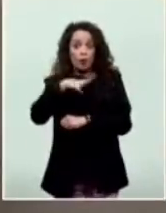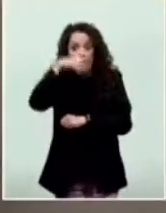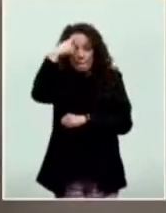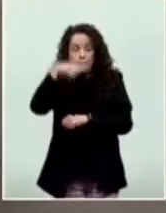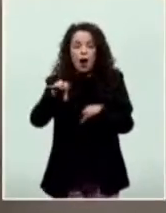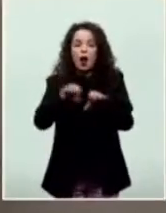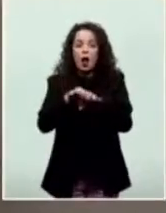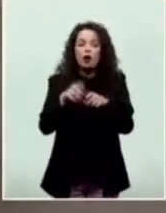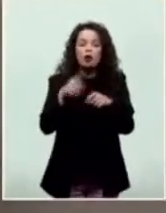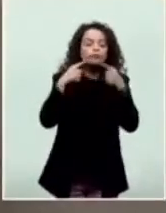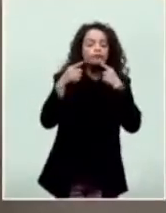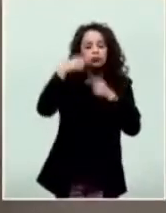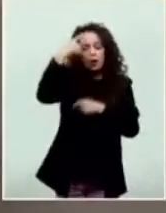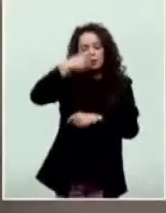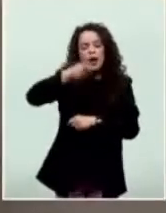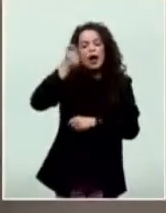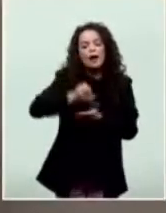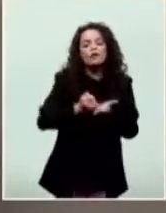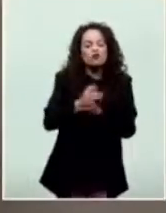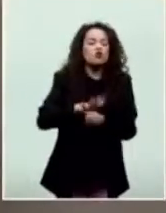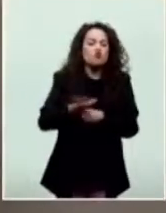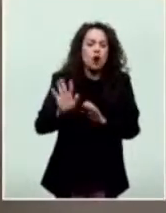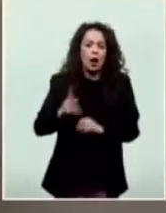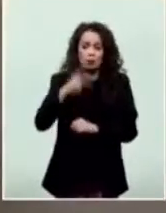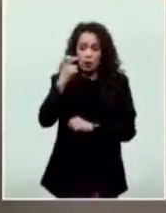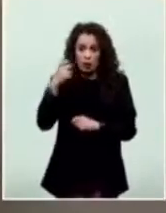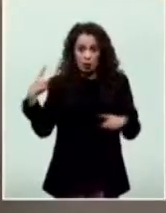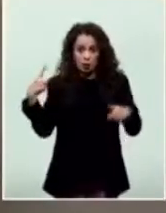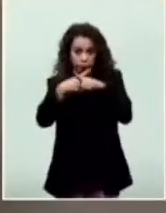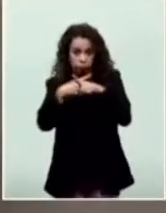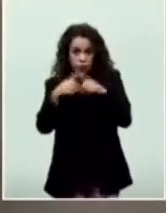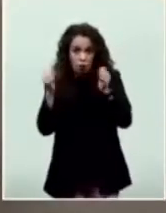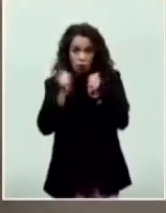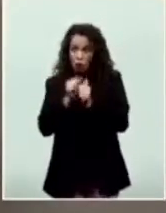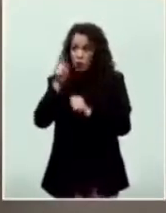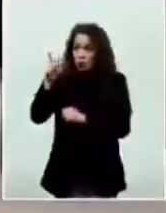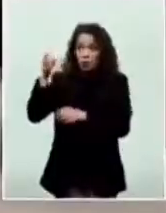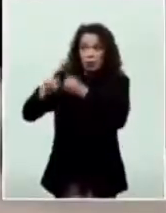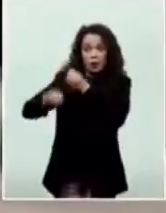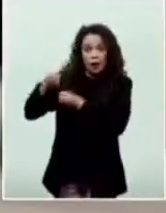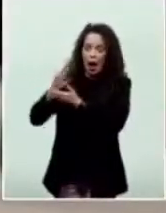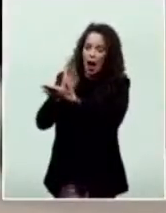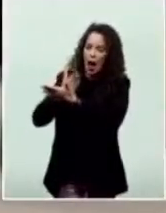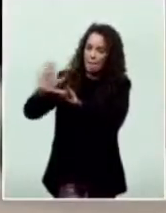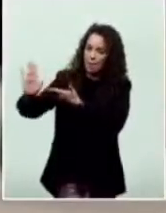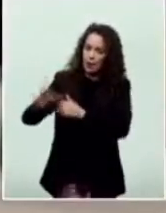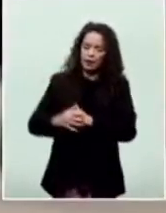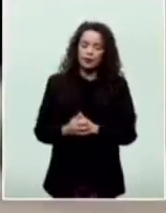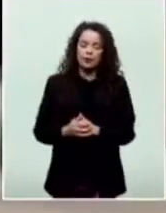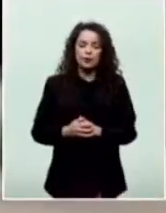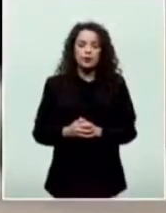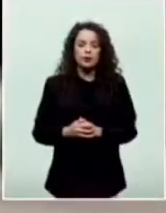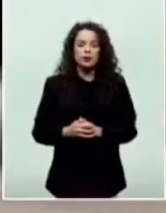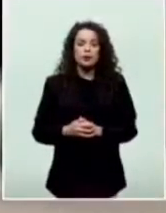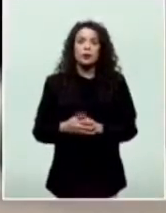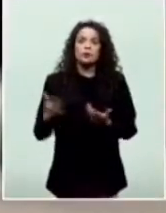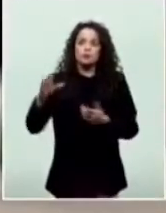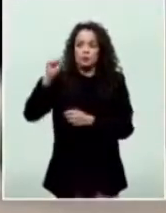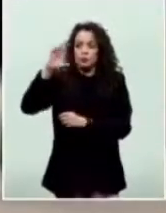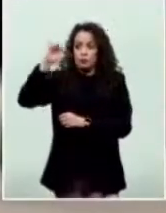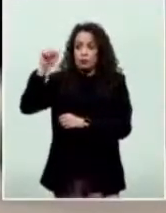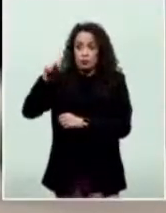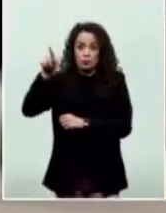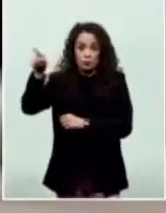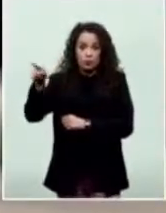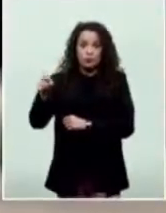resolver. Pero eso no en nada afecta lo que resuelva la Corte. Técnicamente, ¿qué pasaría si la Corte dictara una